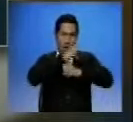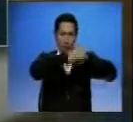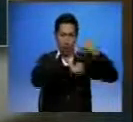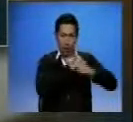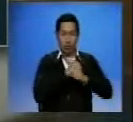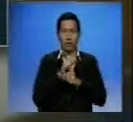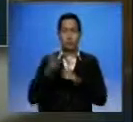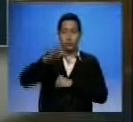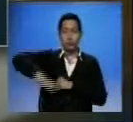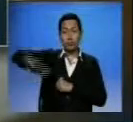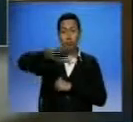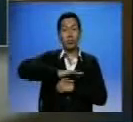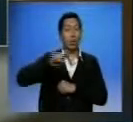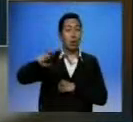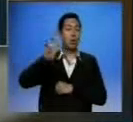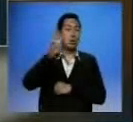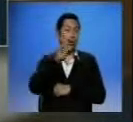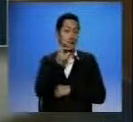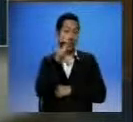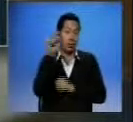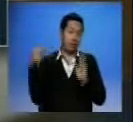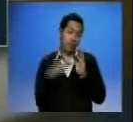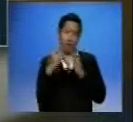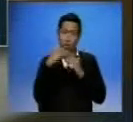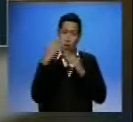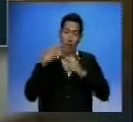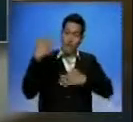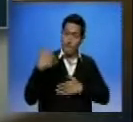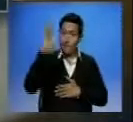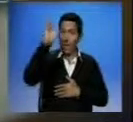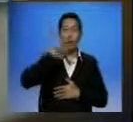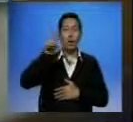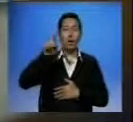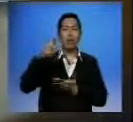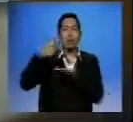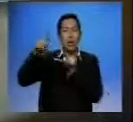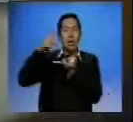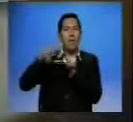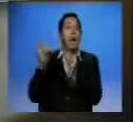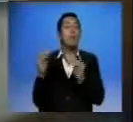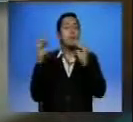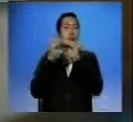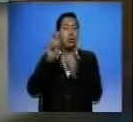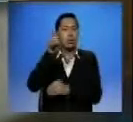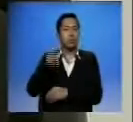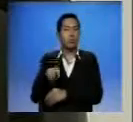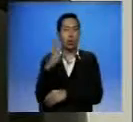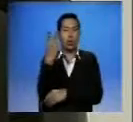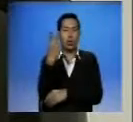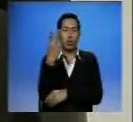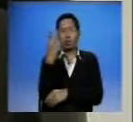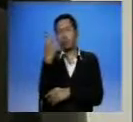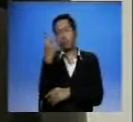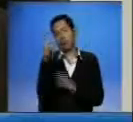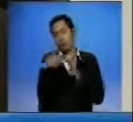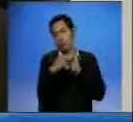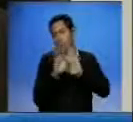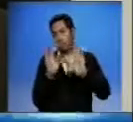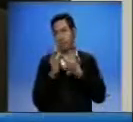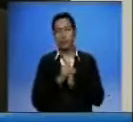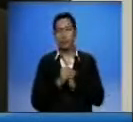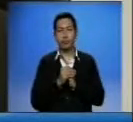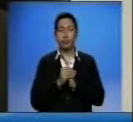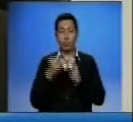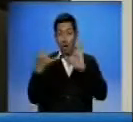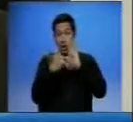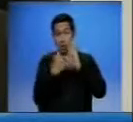de la propiedad mayores a 60 mil dólares se les aplicará una tasa anual del 2 por mil. Es decir, que el impuesto se podría duplicar